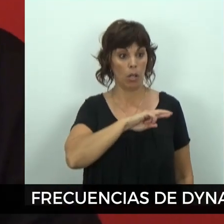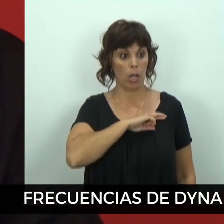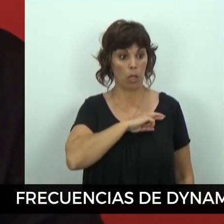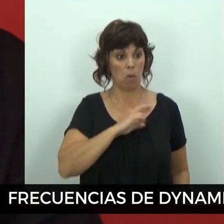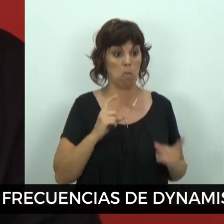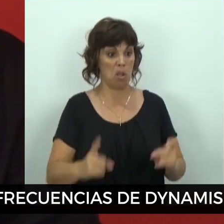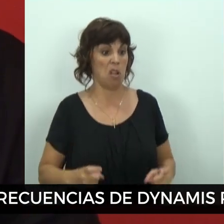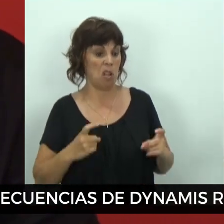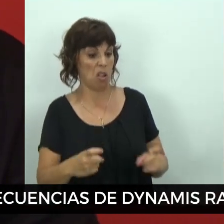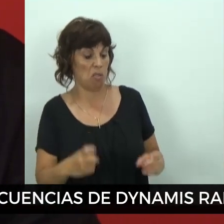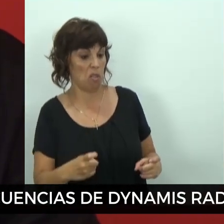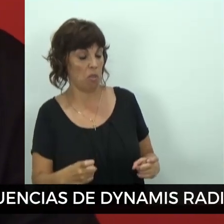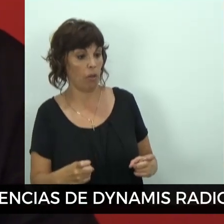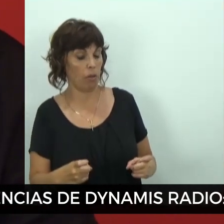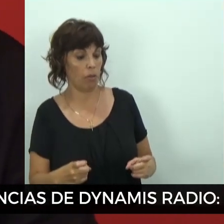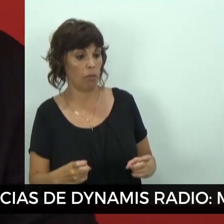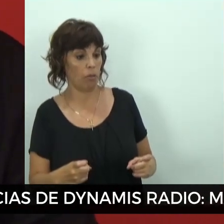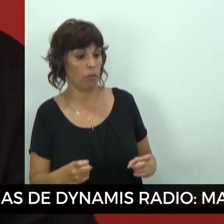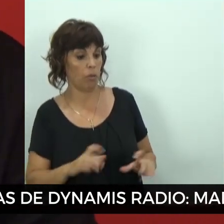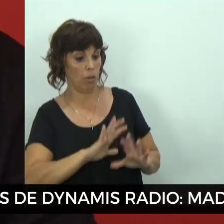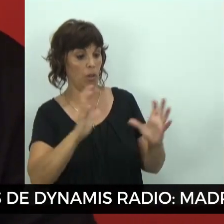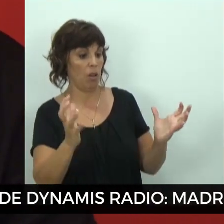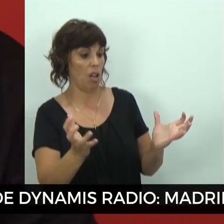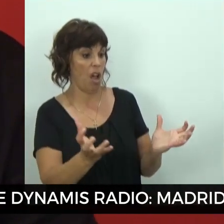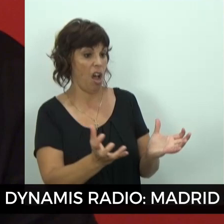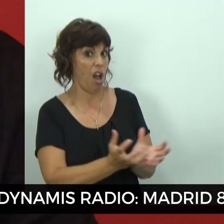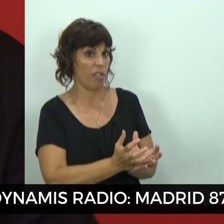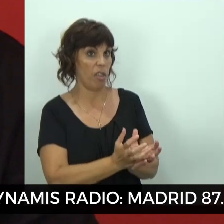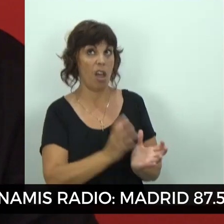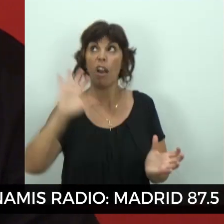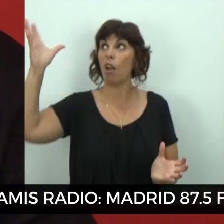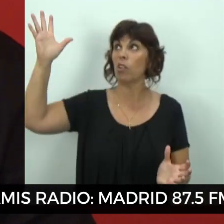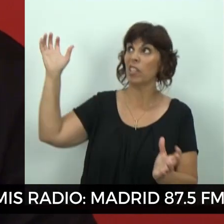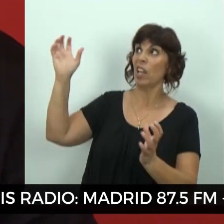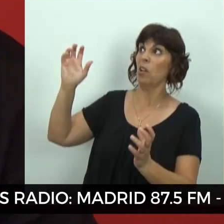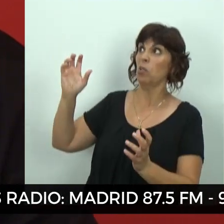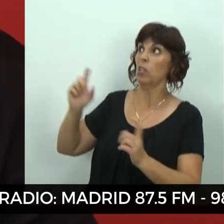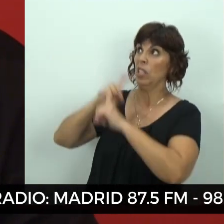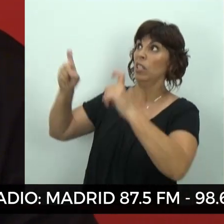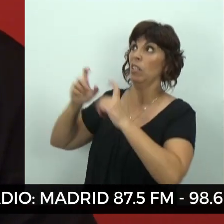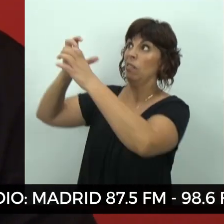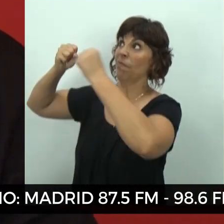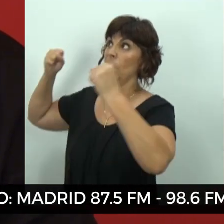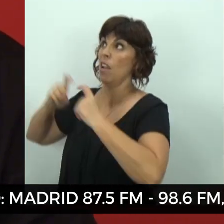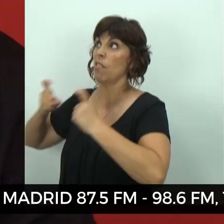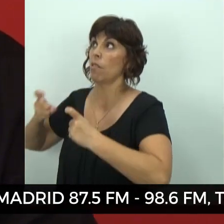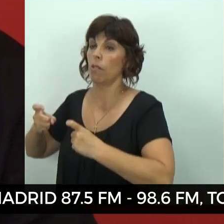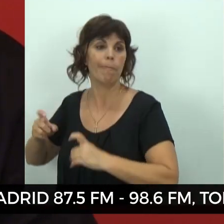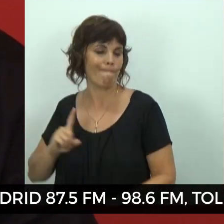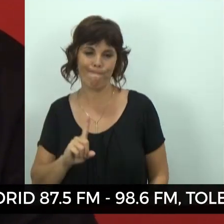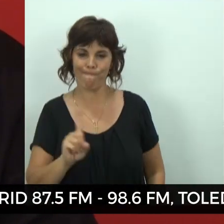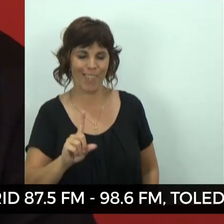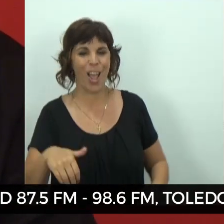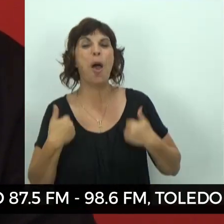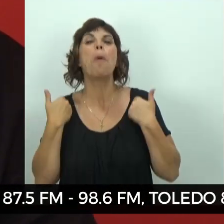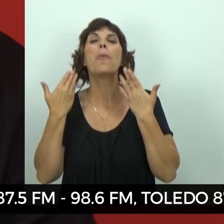intenta abrir desde la tierra los cielos. La gracia es cuando los cielos